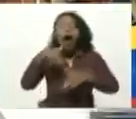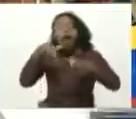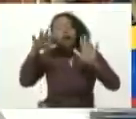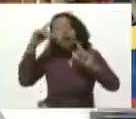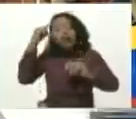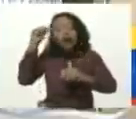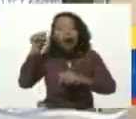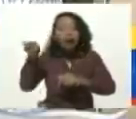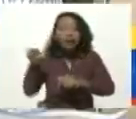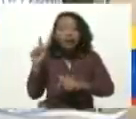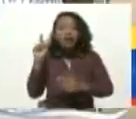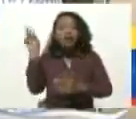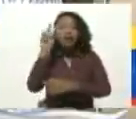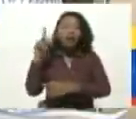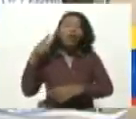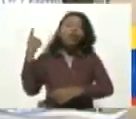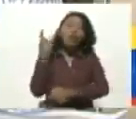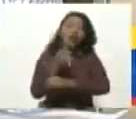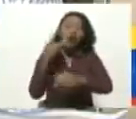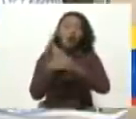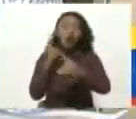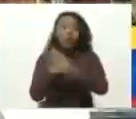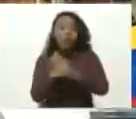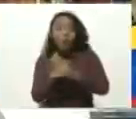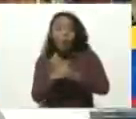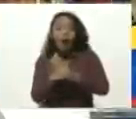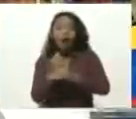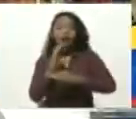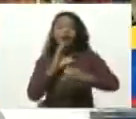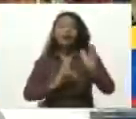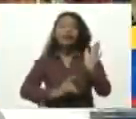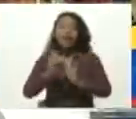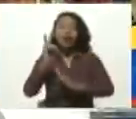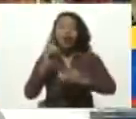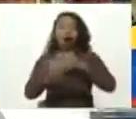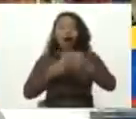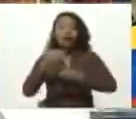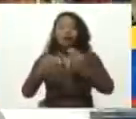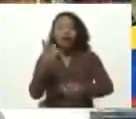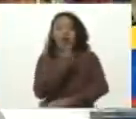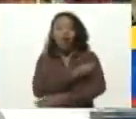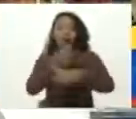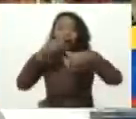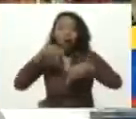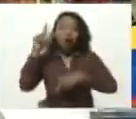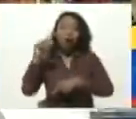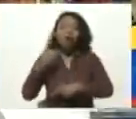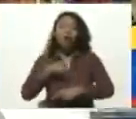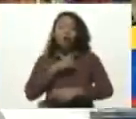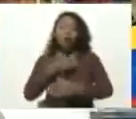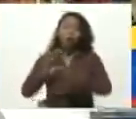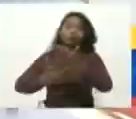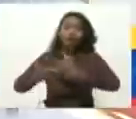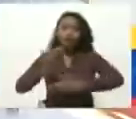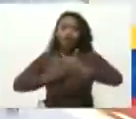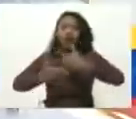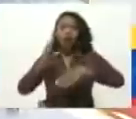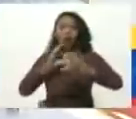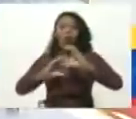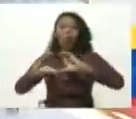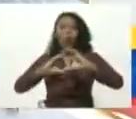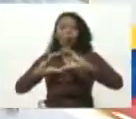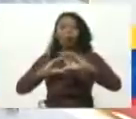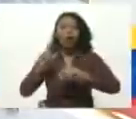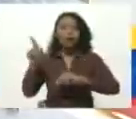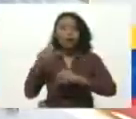llegar al desarrollo científico, doctora Gabriela Jiménez, y hacer las vacunas aquí también. Ahora estamos compartiendo los conocimientos con nuestros